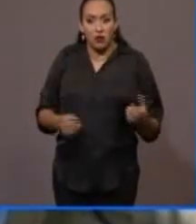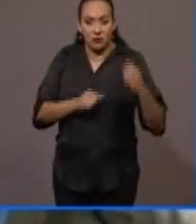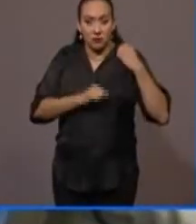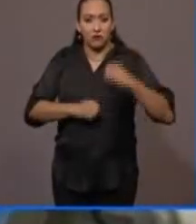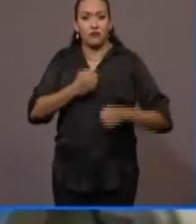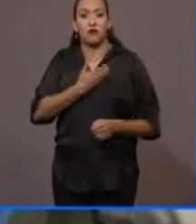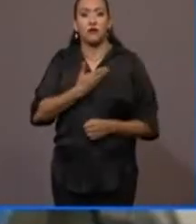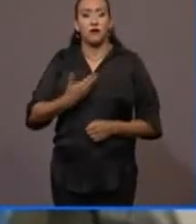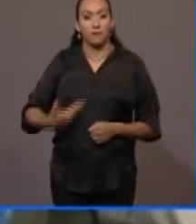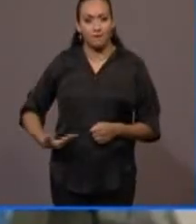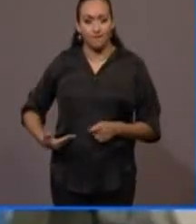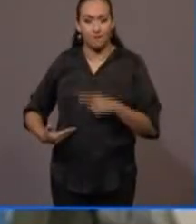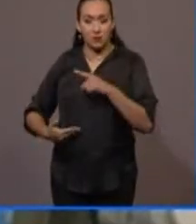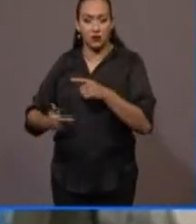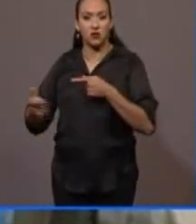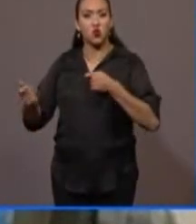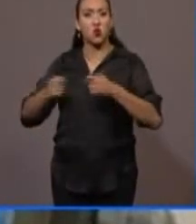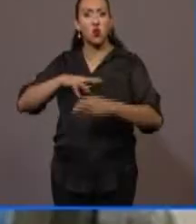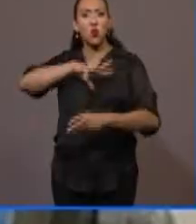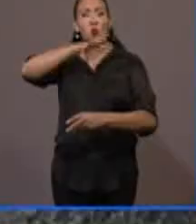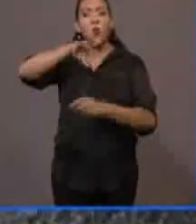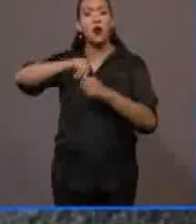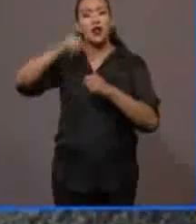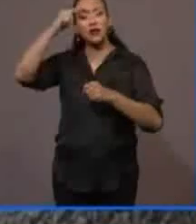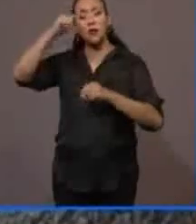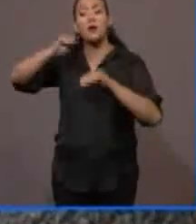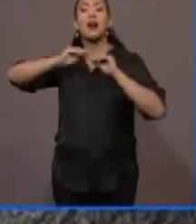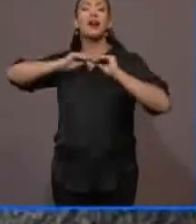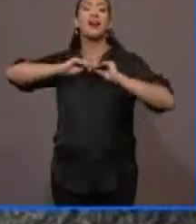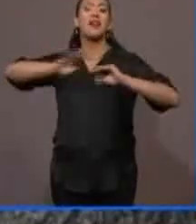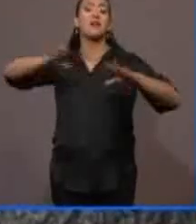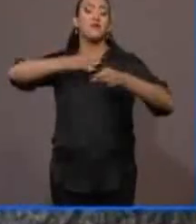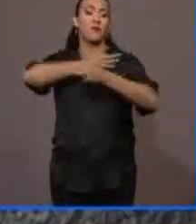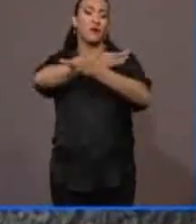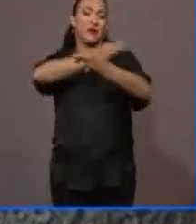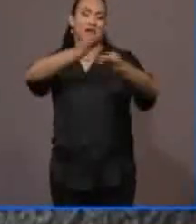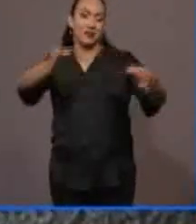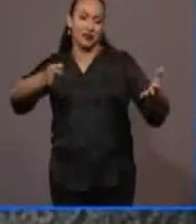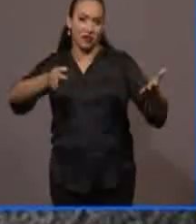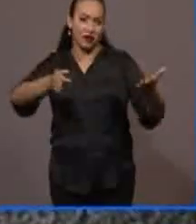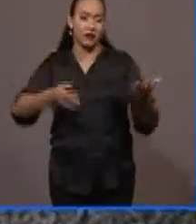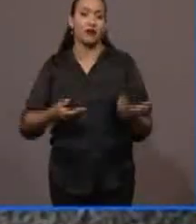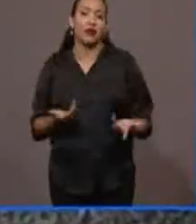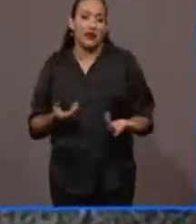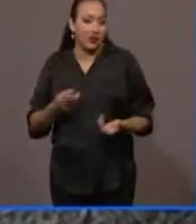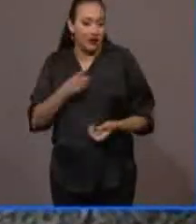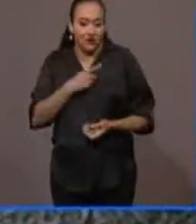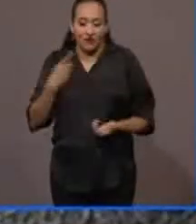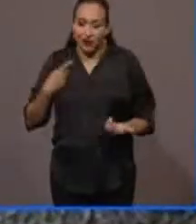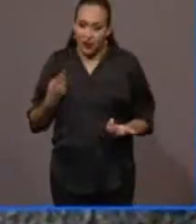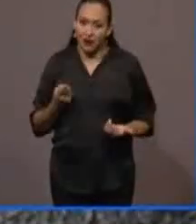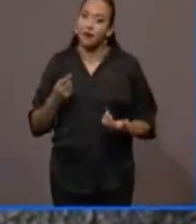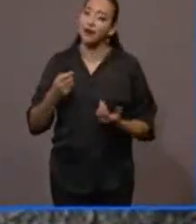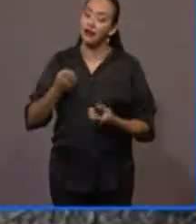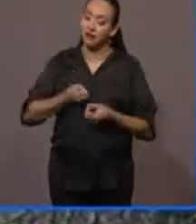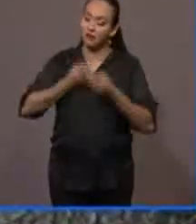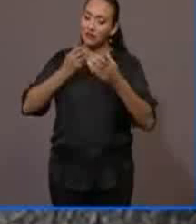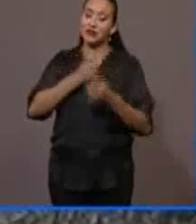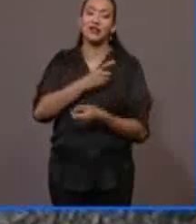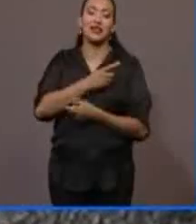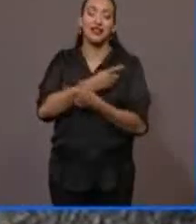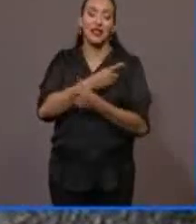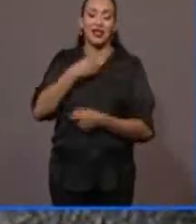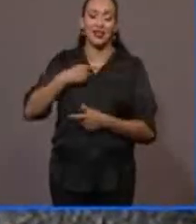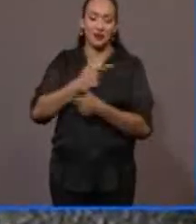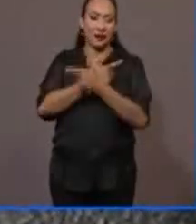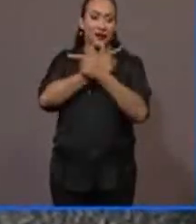indicó, el Poder Ejecutivo Federal tendrá un control absoluto sobre los contenidos. Ante los reclamos, la presidenta de la República pidió al